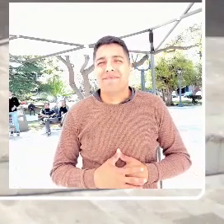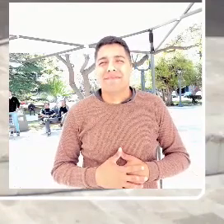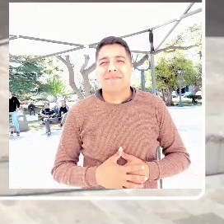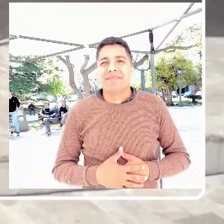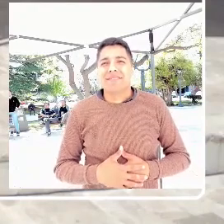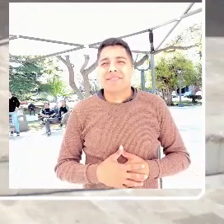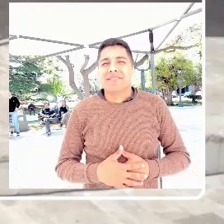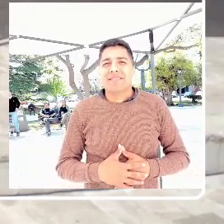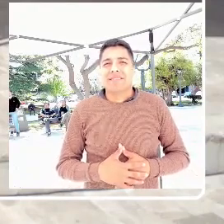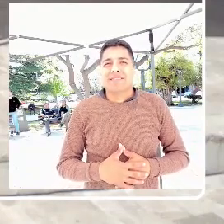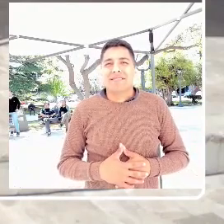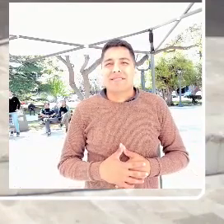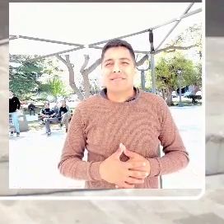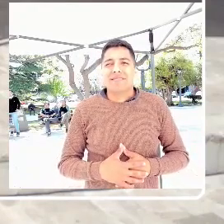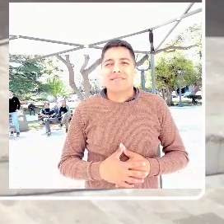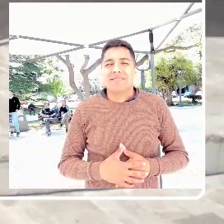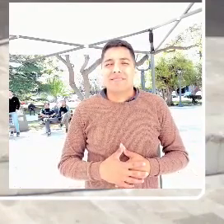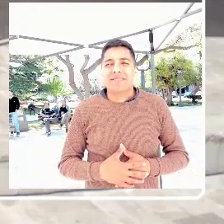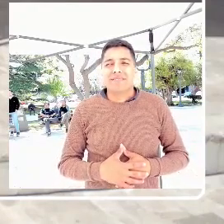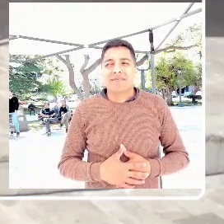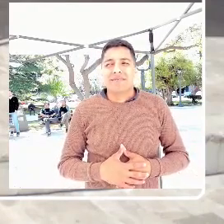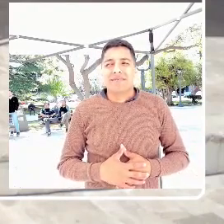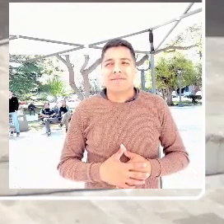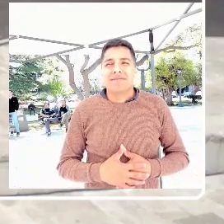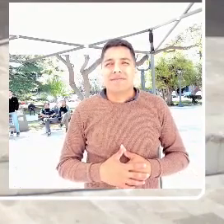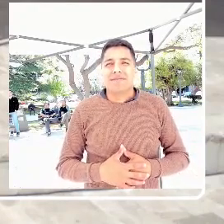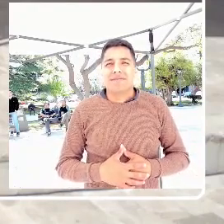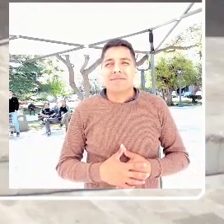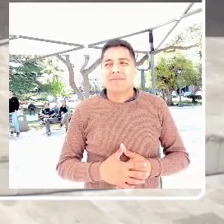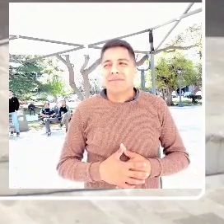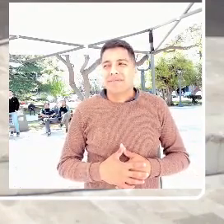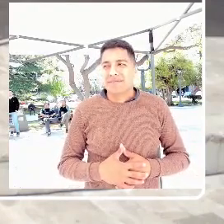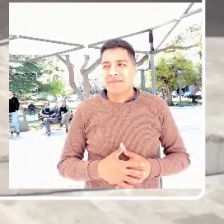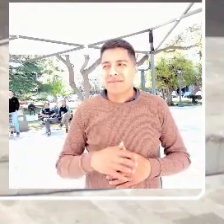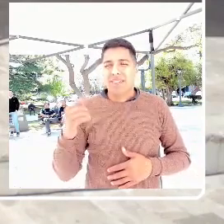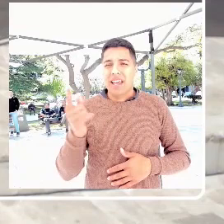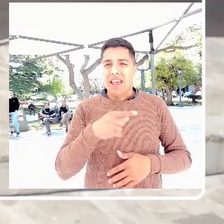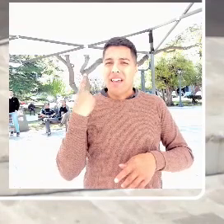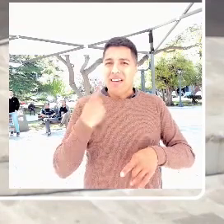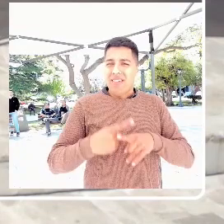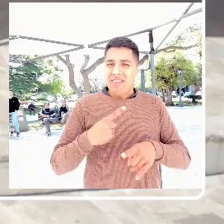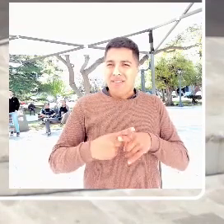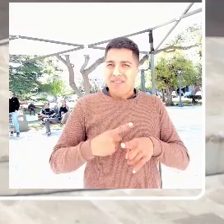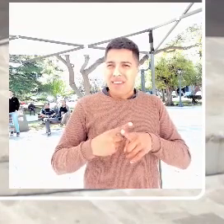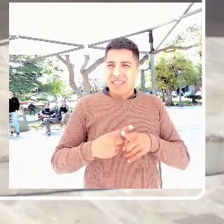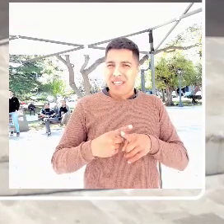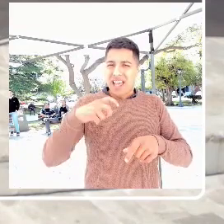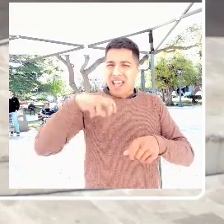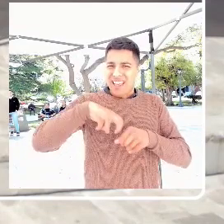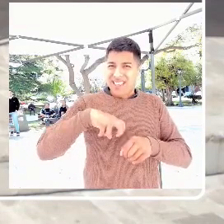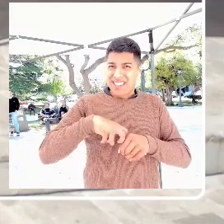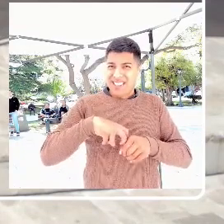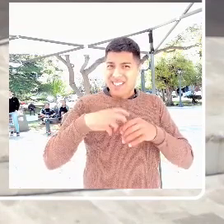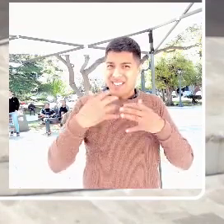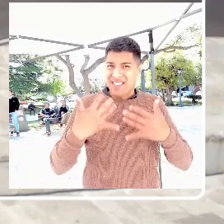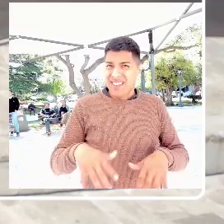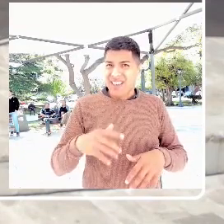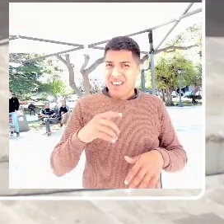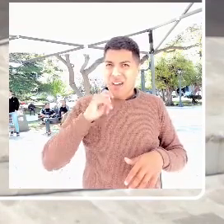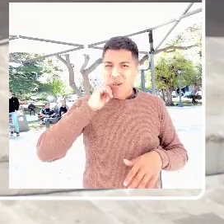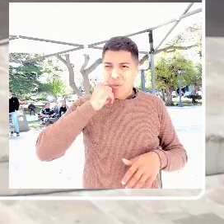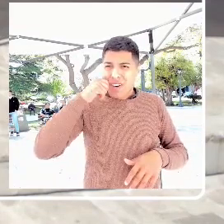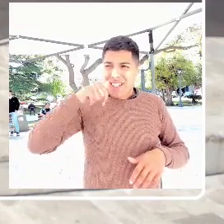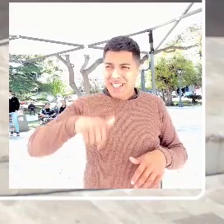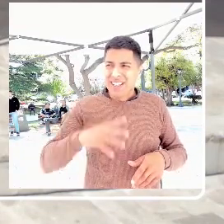Cuenta que me están diciendo la parte de los concejales, ¿no? Se viene muy pronto la fiesta de la cerveza, una fiesta muy importante dentro de la provincia,